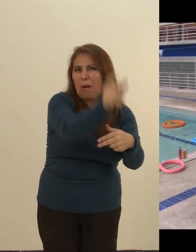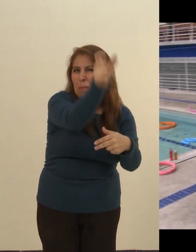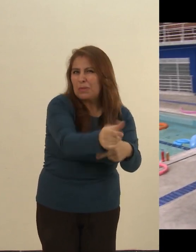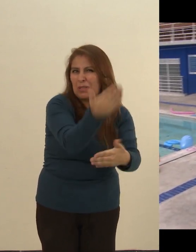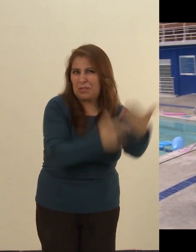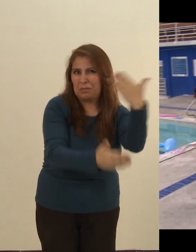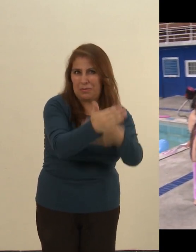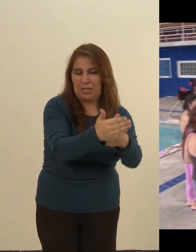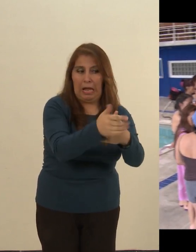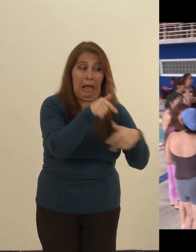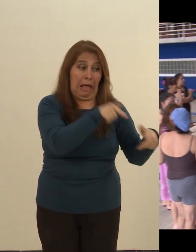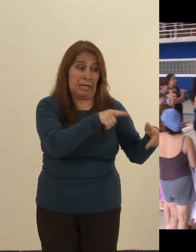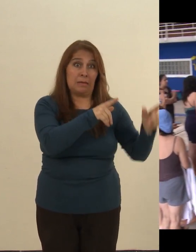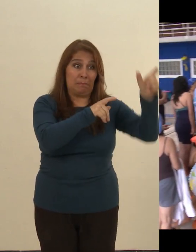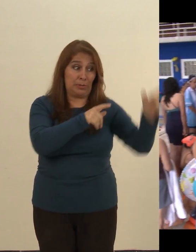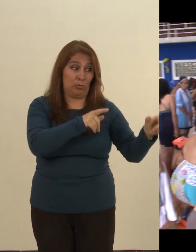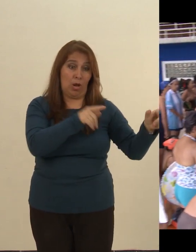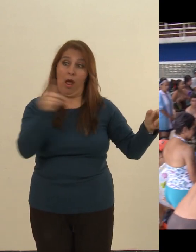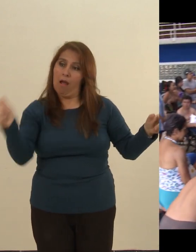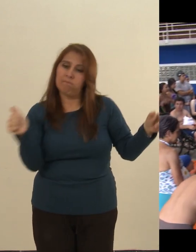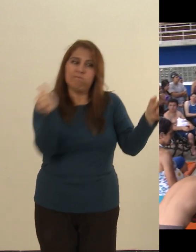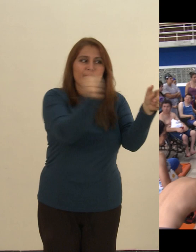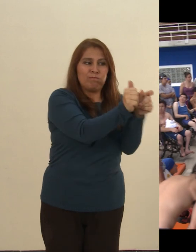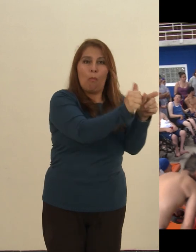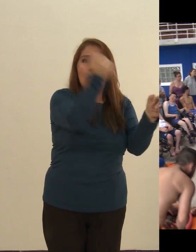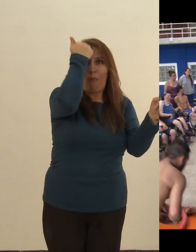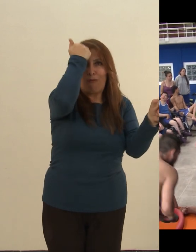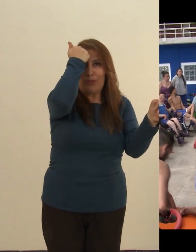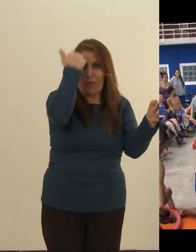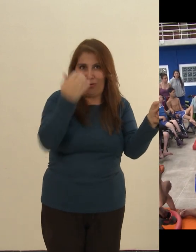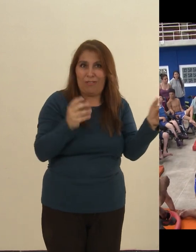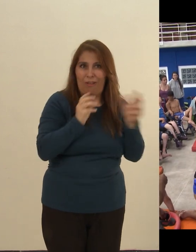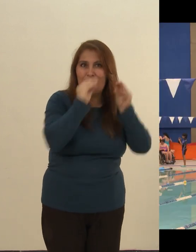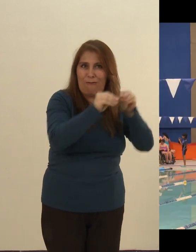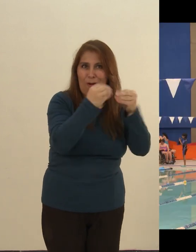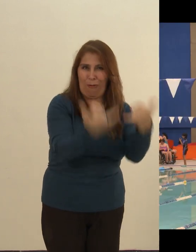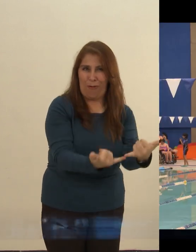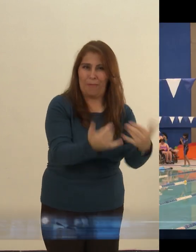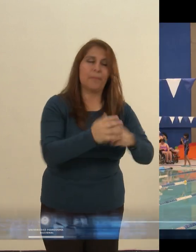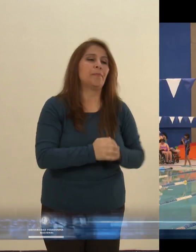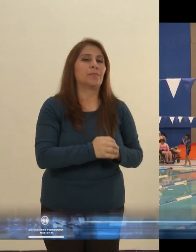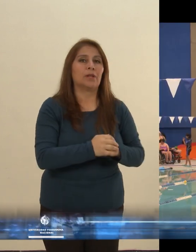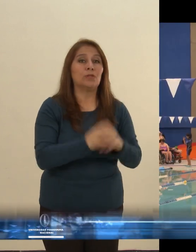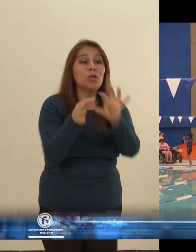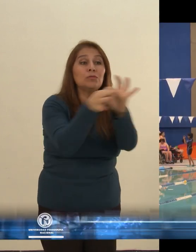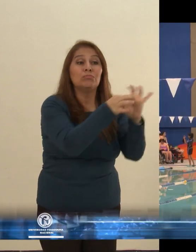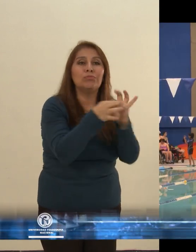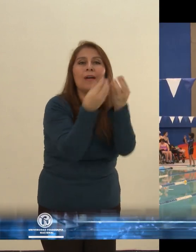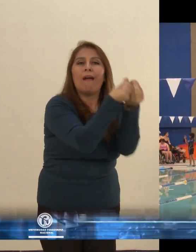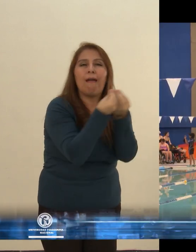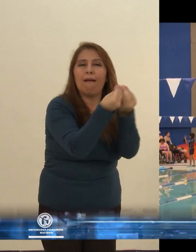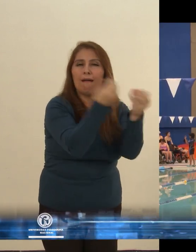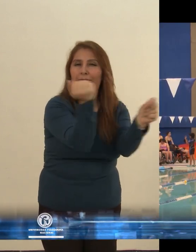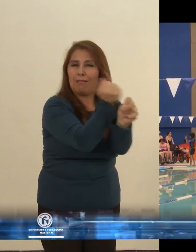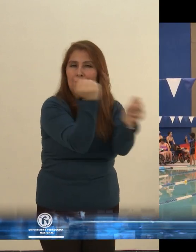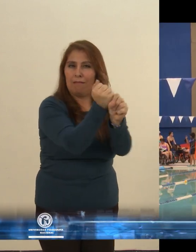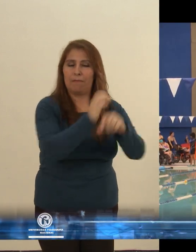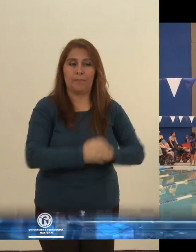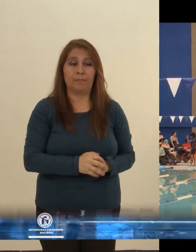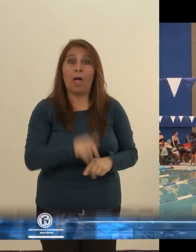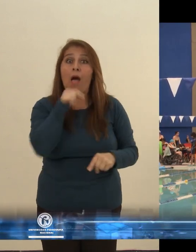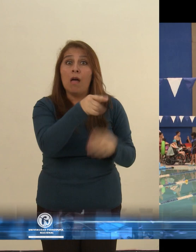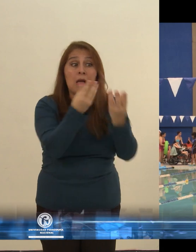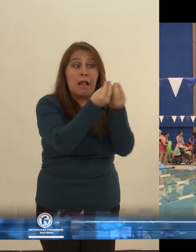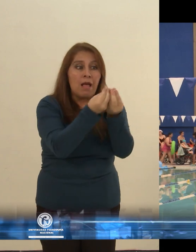cada persona, cada cuidador, un docente en formación. Entonces esto nos permite tener equipos